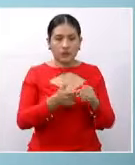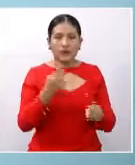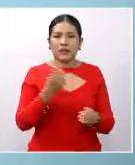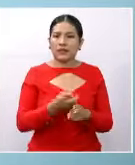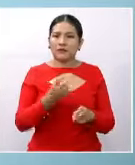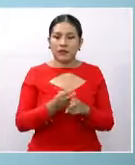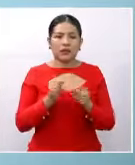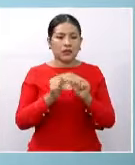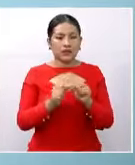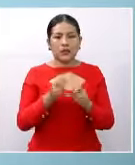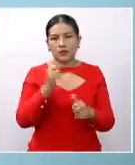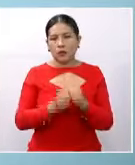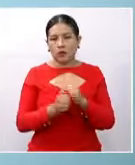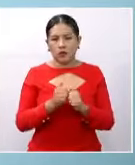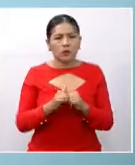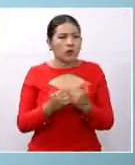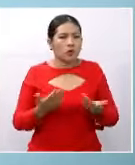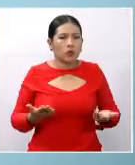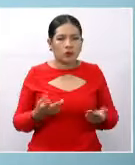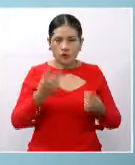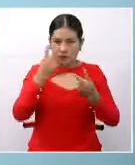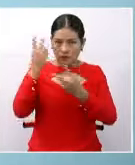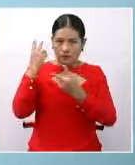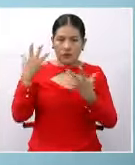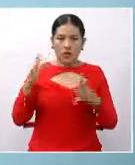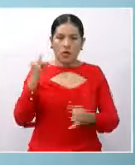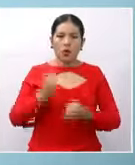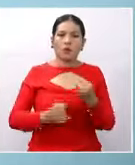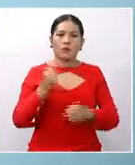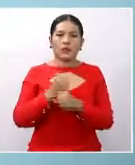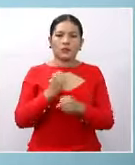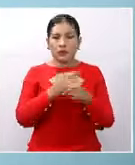A continuación, vamos a revisar el último trabajo que llevó adelante la ANH en Santa Cruz.